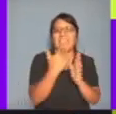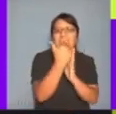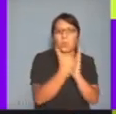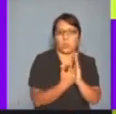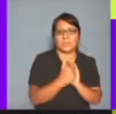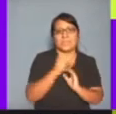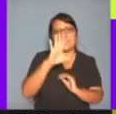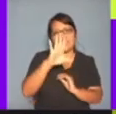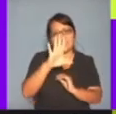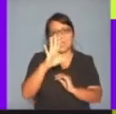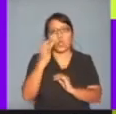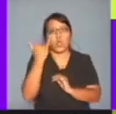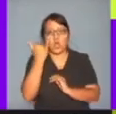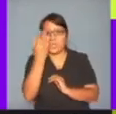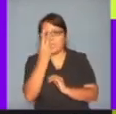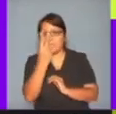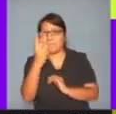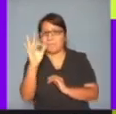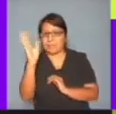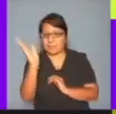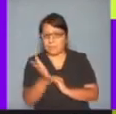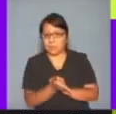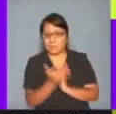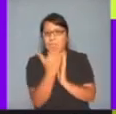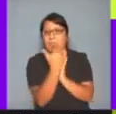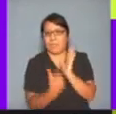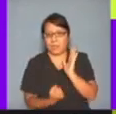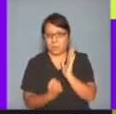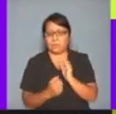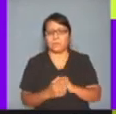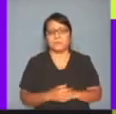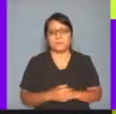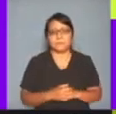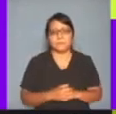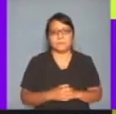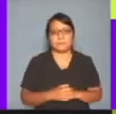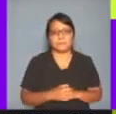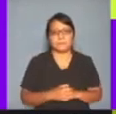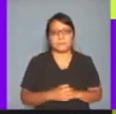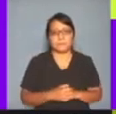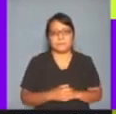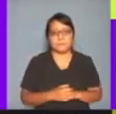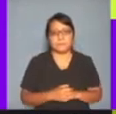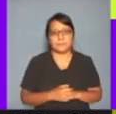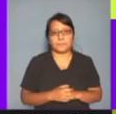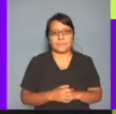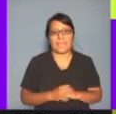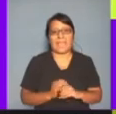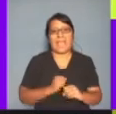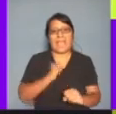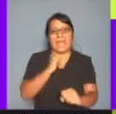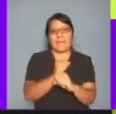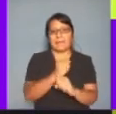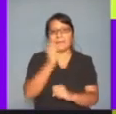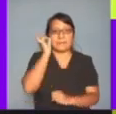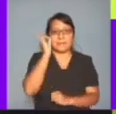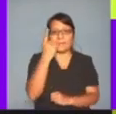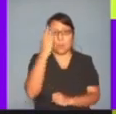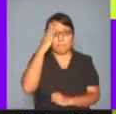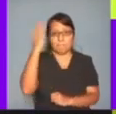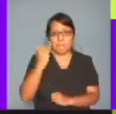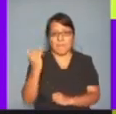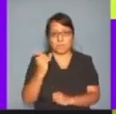el 5 y el 20% que se va a hacer, y hasta el 31 de marzo mantener